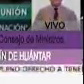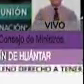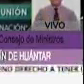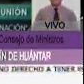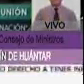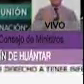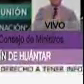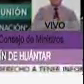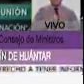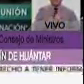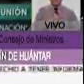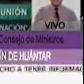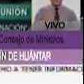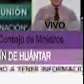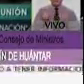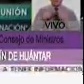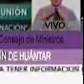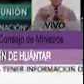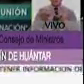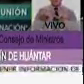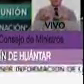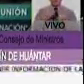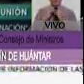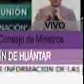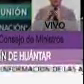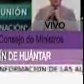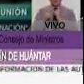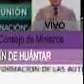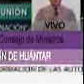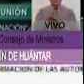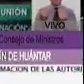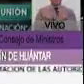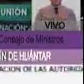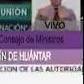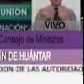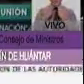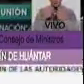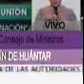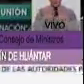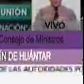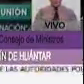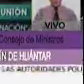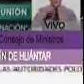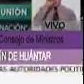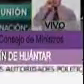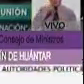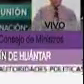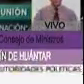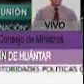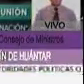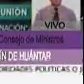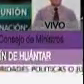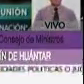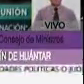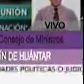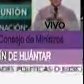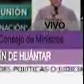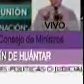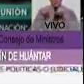circunstancias, lamentablemente, dejan en cuestión muchas de las cosas que estamos haciendo en el país.